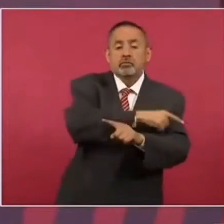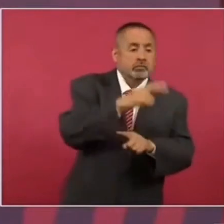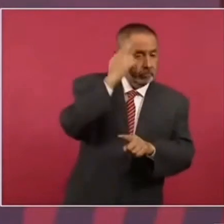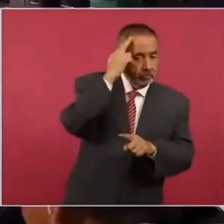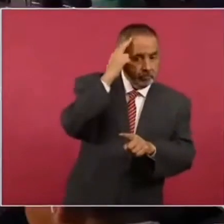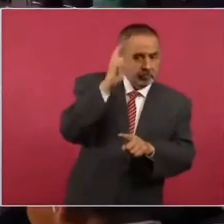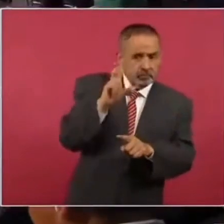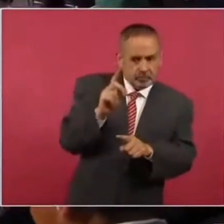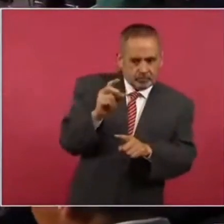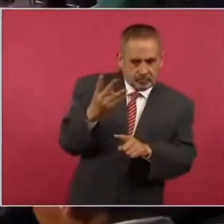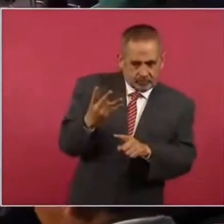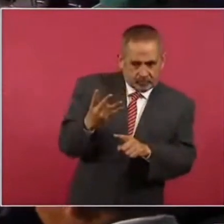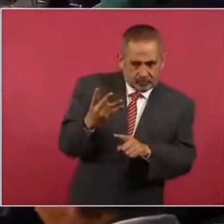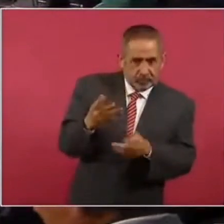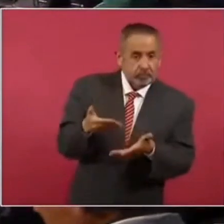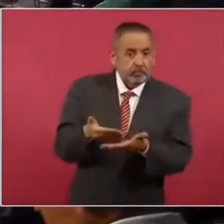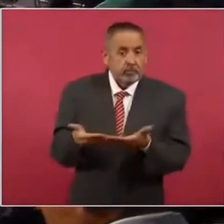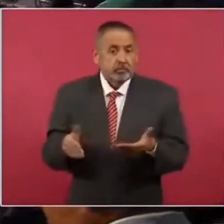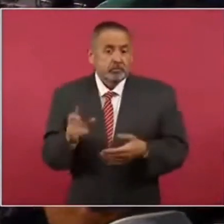34.